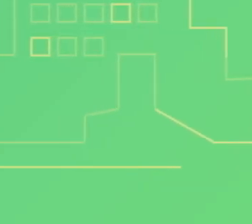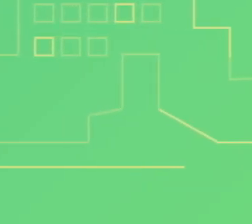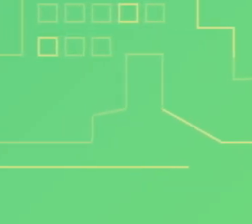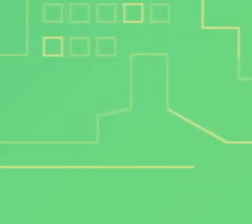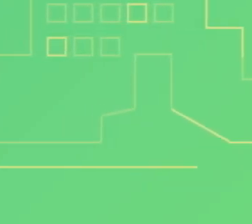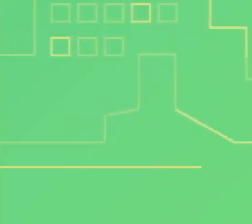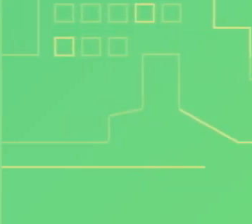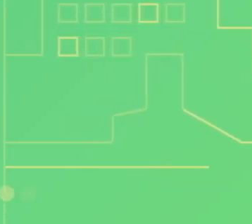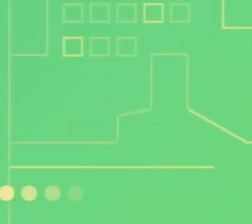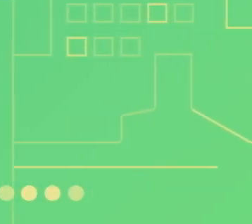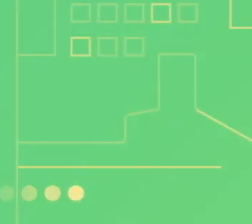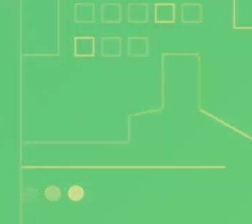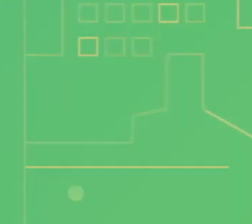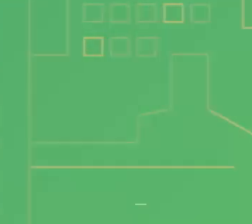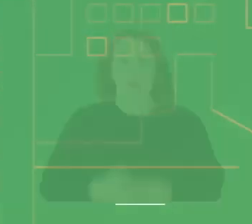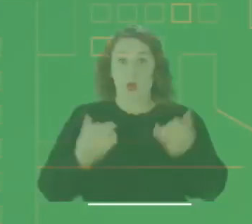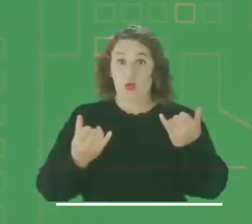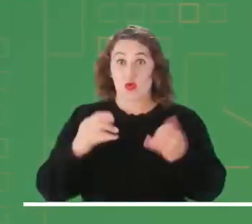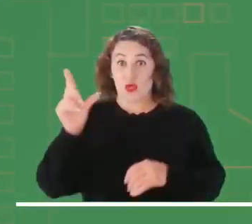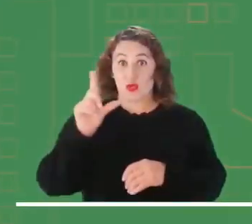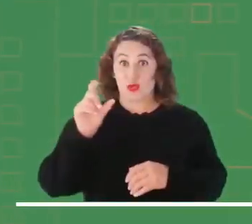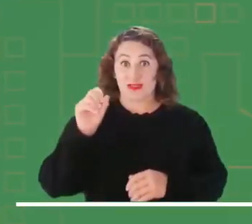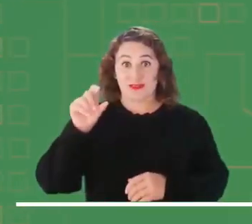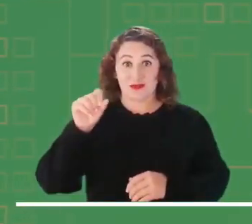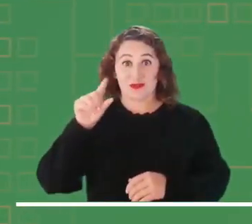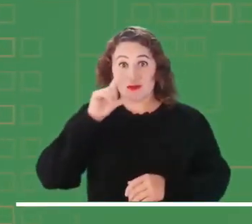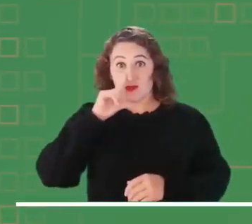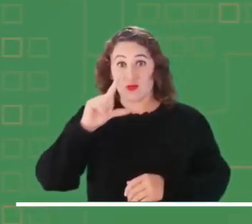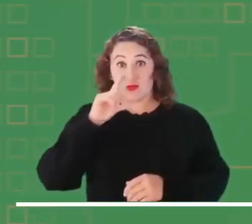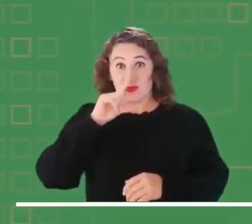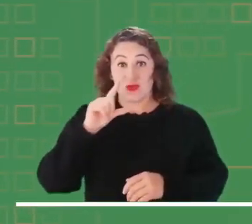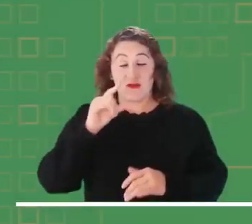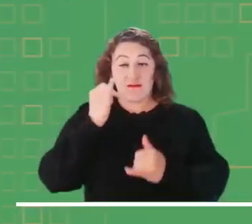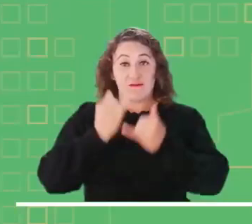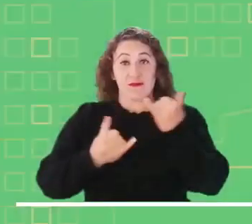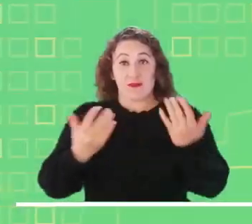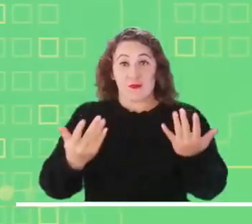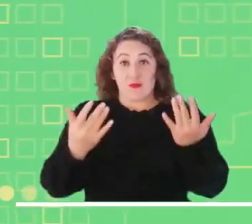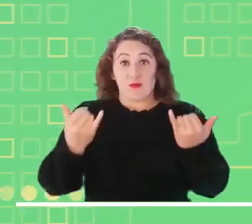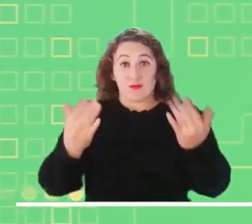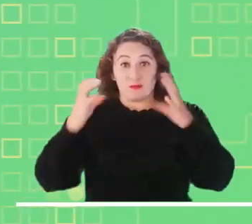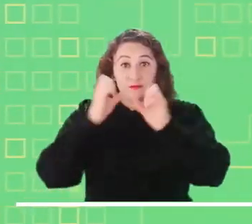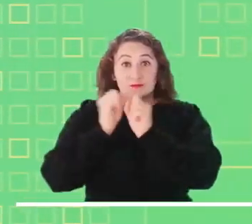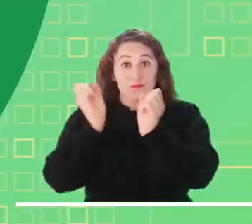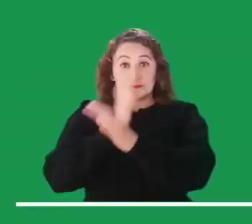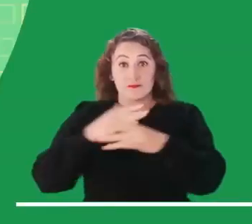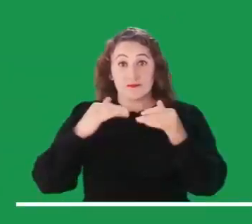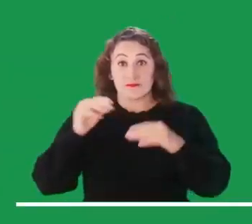Despedimos este lunes 11 de julio con el pronóstico del tiempo de la noche de hoy y la madrugada del martes.